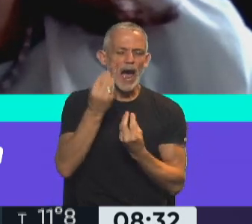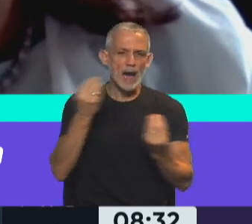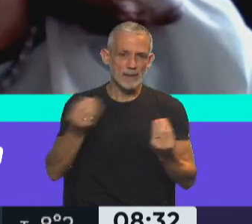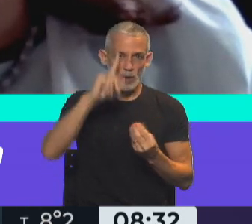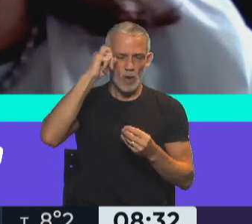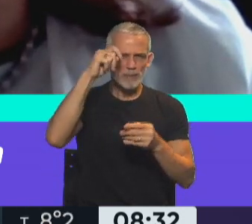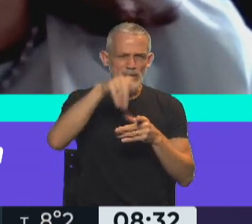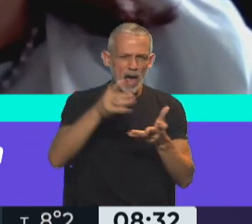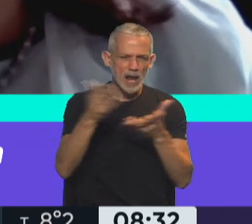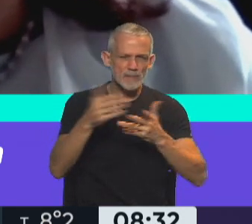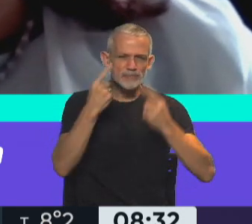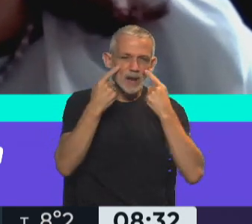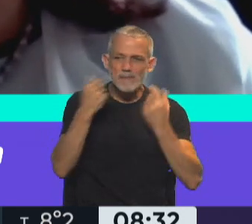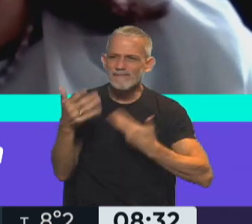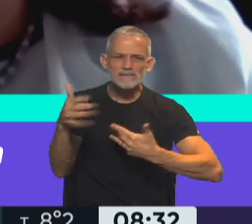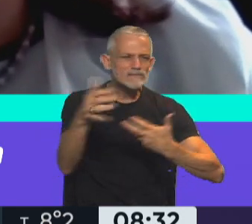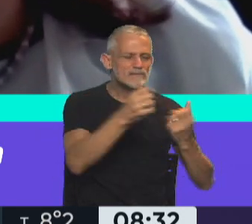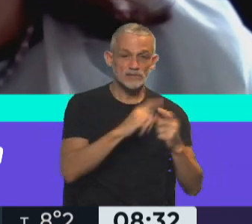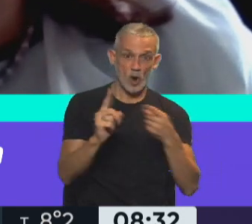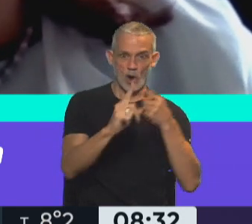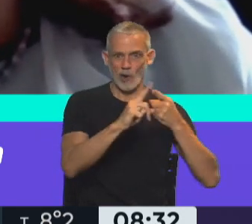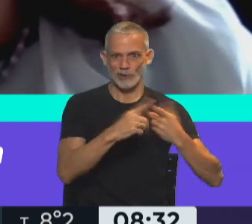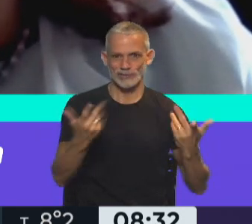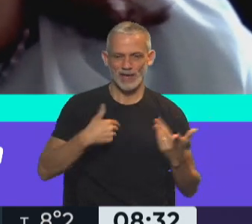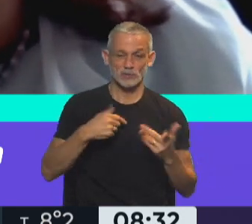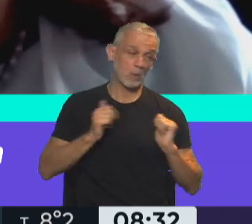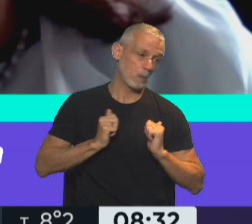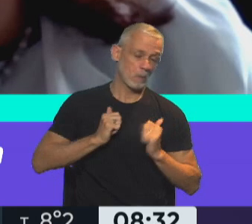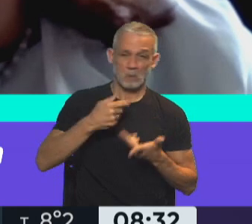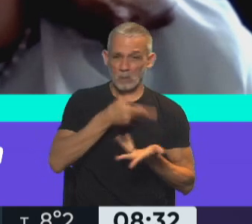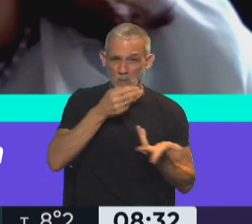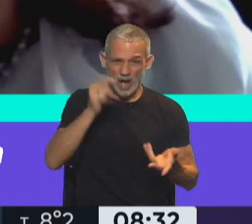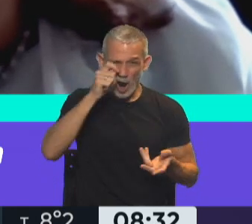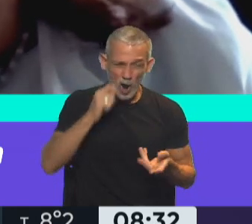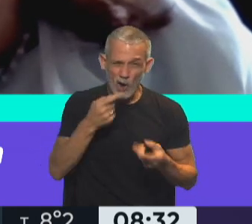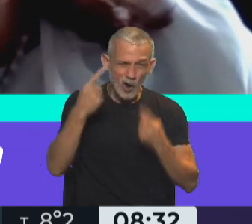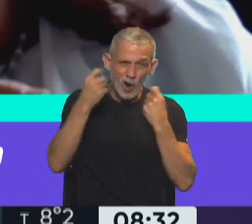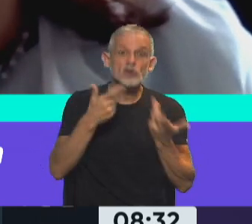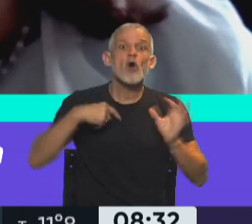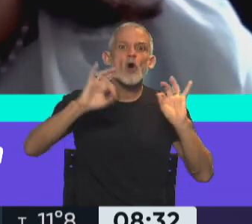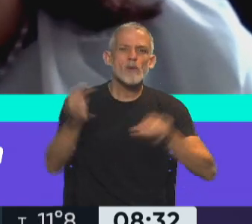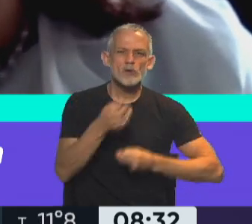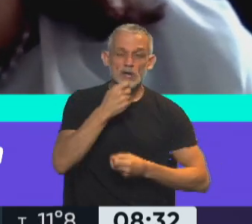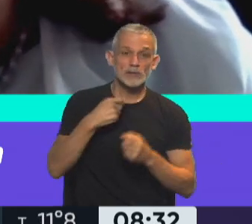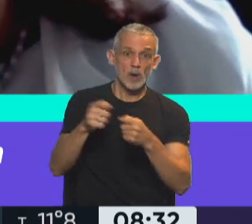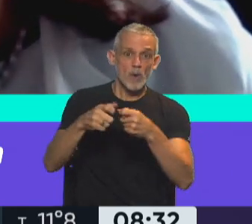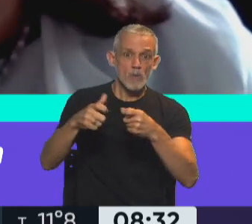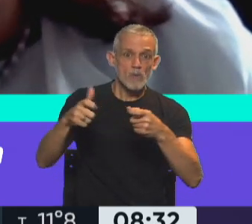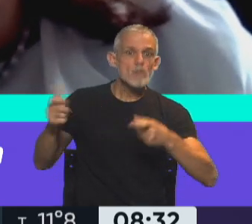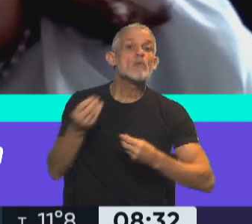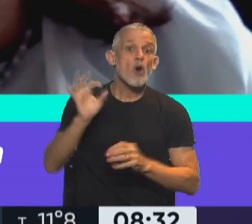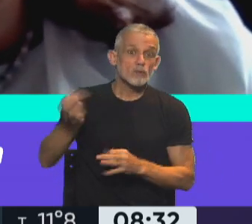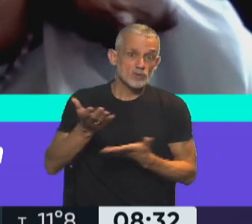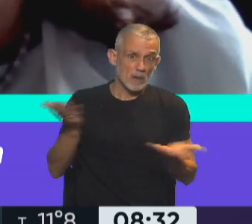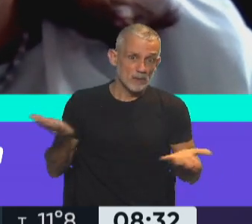tener un rastreo de casos y contactos, porque si yo no hago monitoreo, ¿cómo voy a saber que va subiendo?